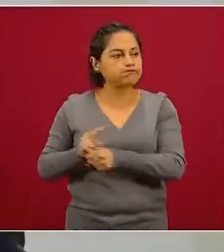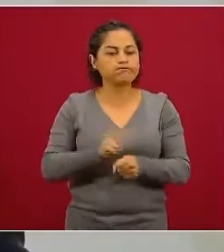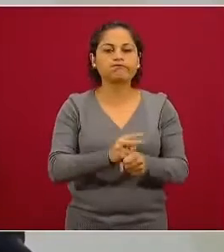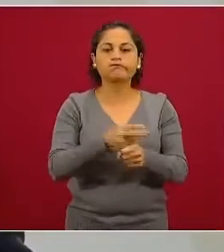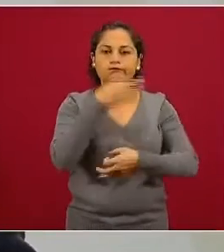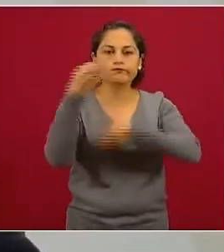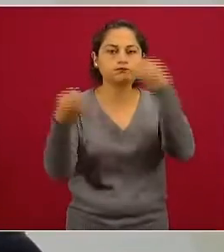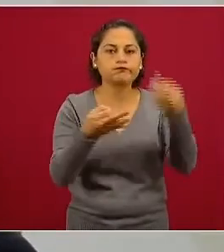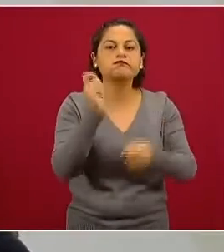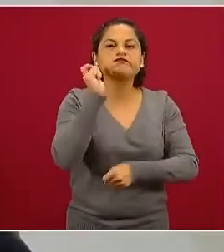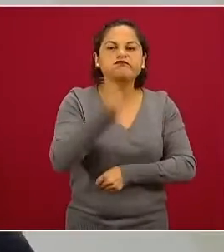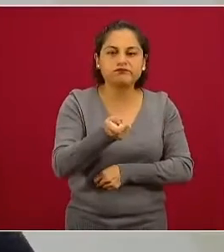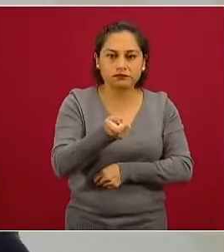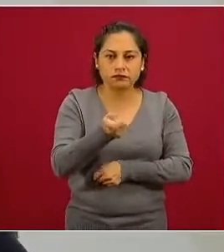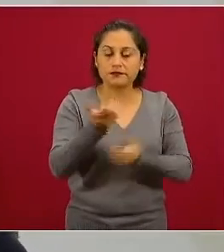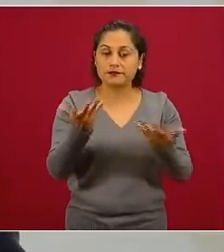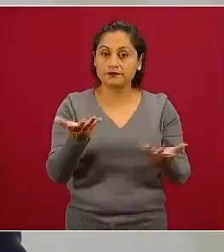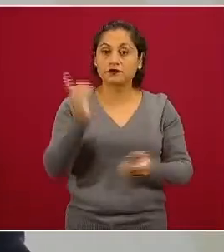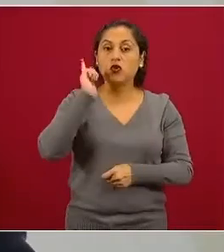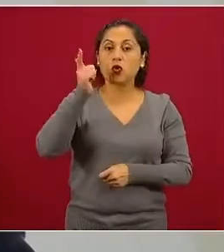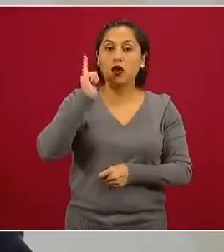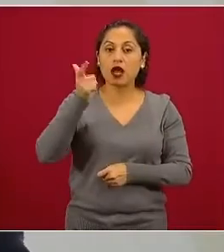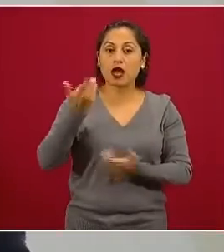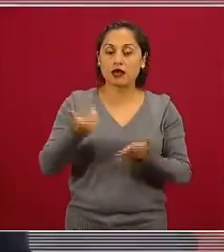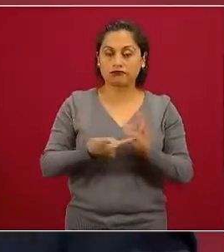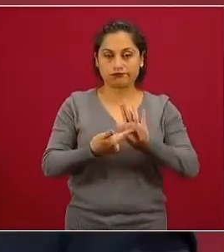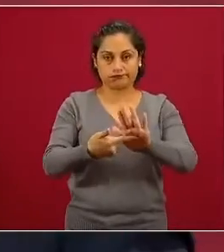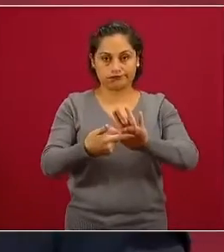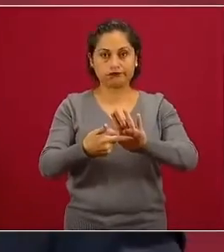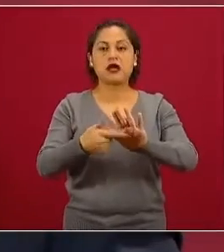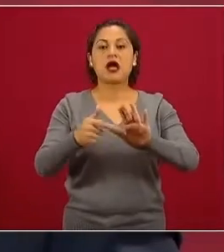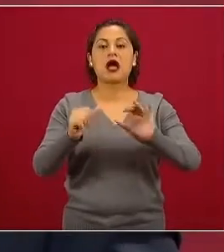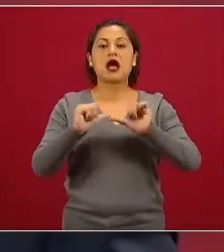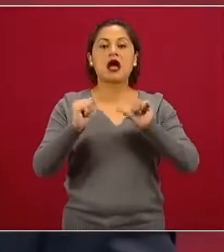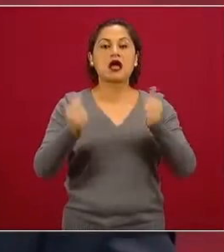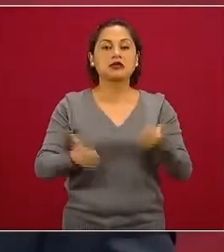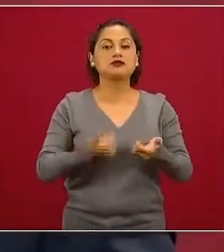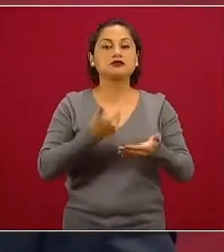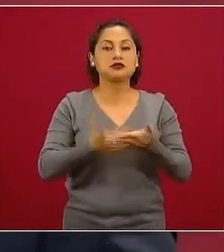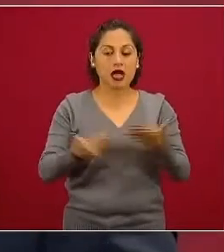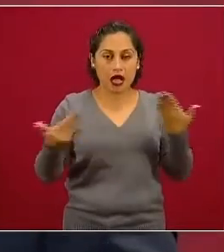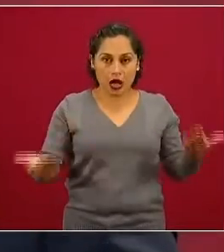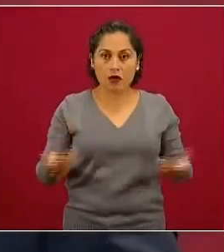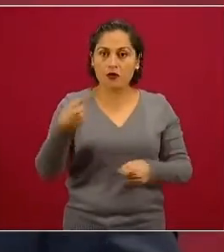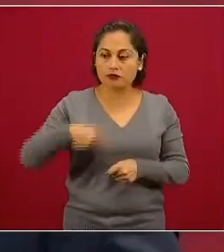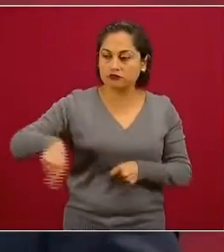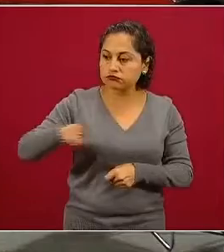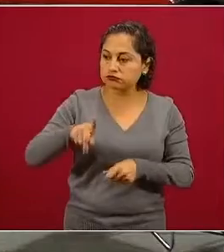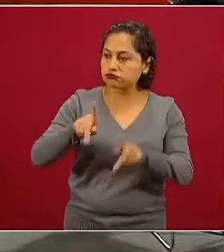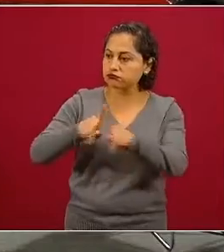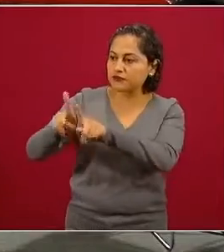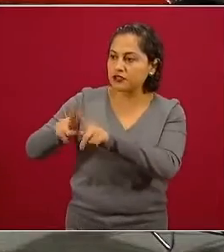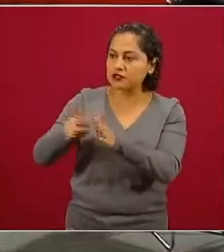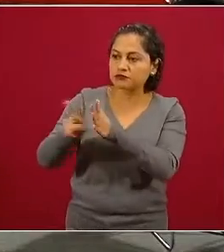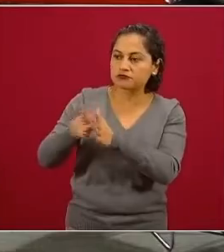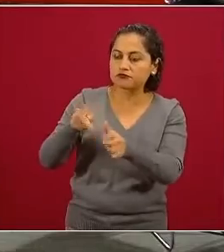todas las personas tengan acceso a información confiable. Le invitamos, por tanto,